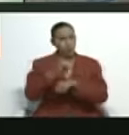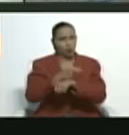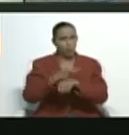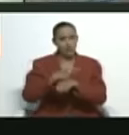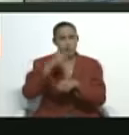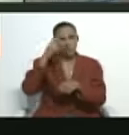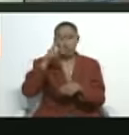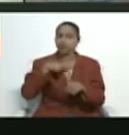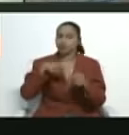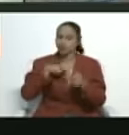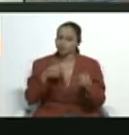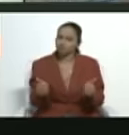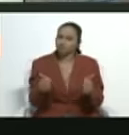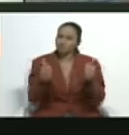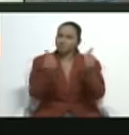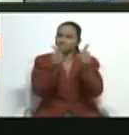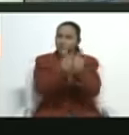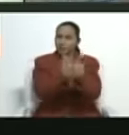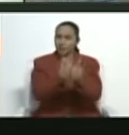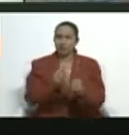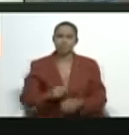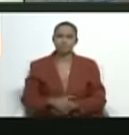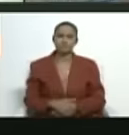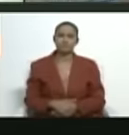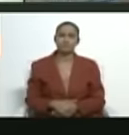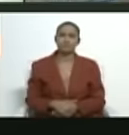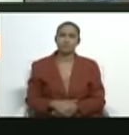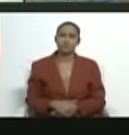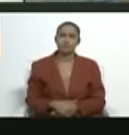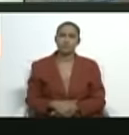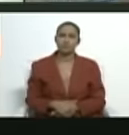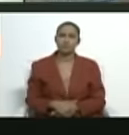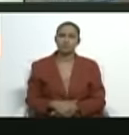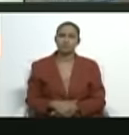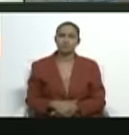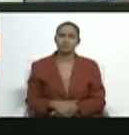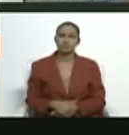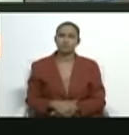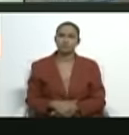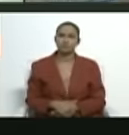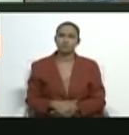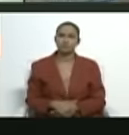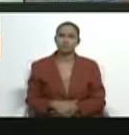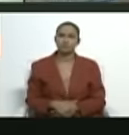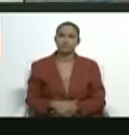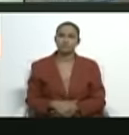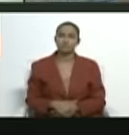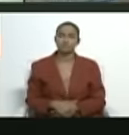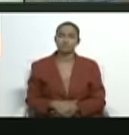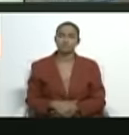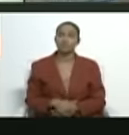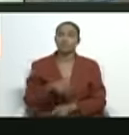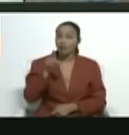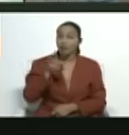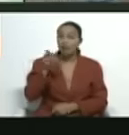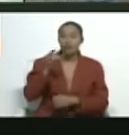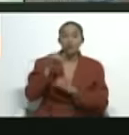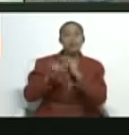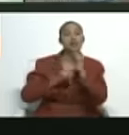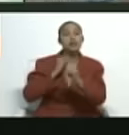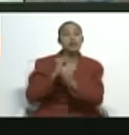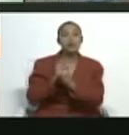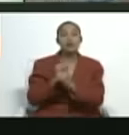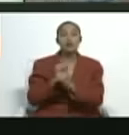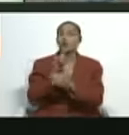a acompañar también en las esferas internacionales y en los estratos judiciales esta demanda que